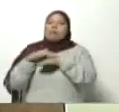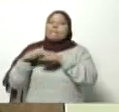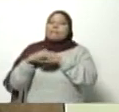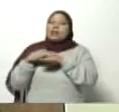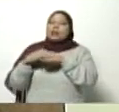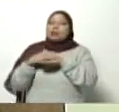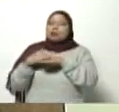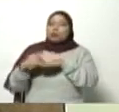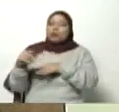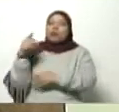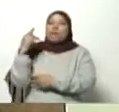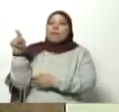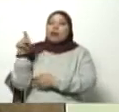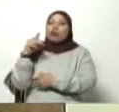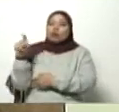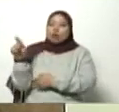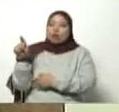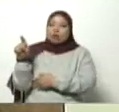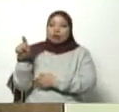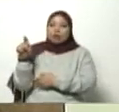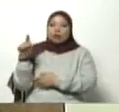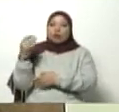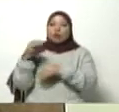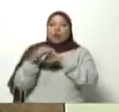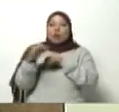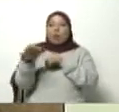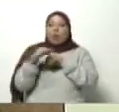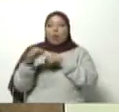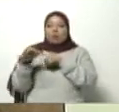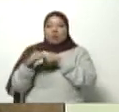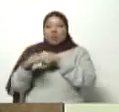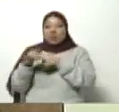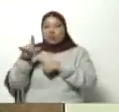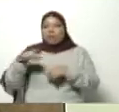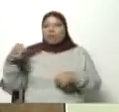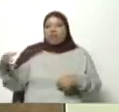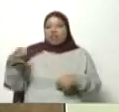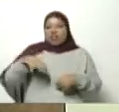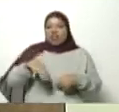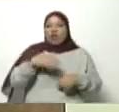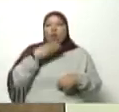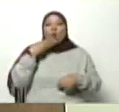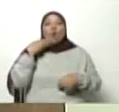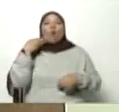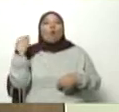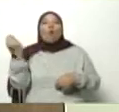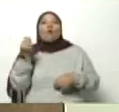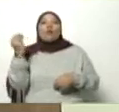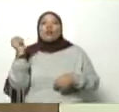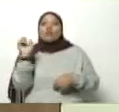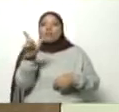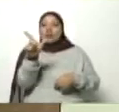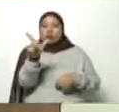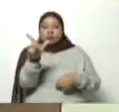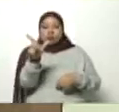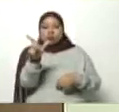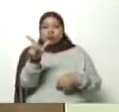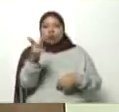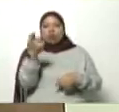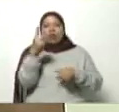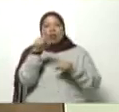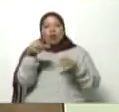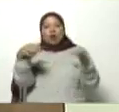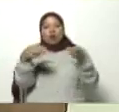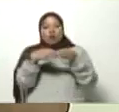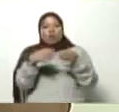de parroquia, de municipio y de estado de la JPSUE. Luego esos equipos tendrán